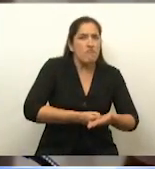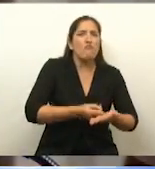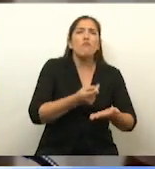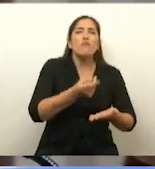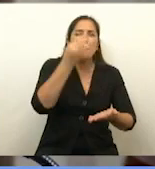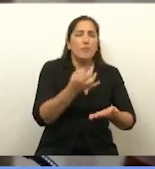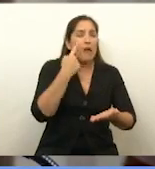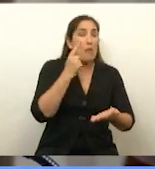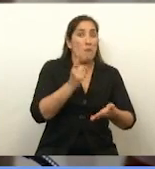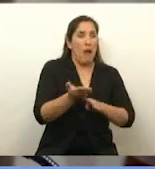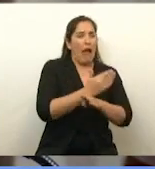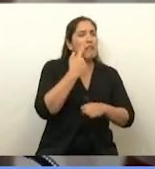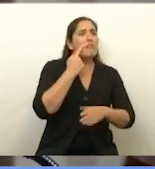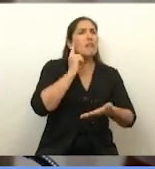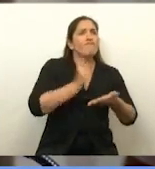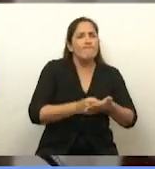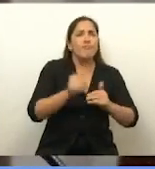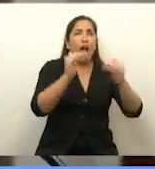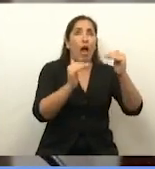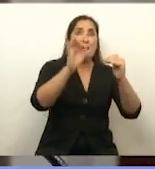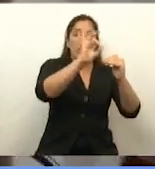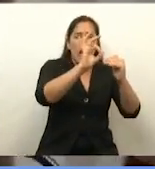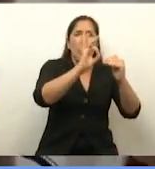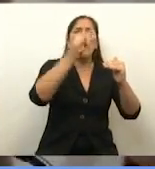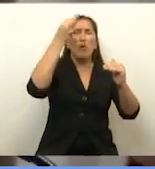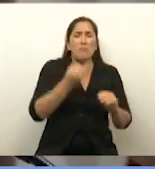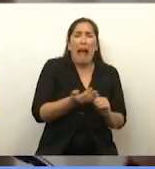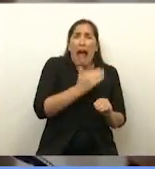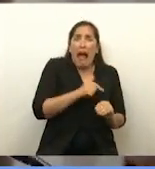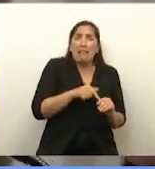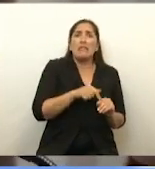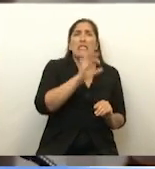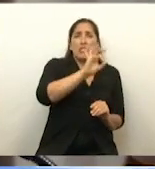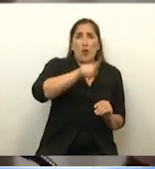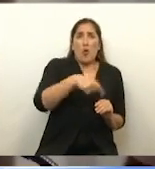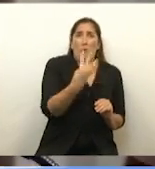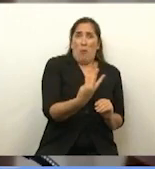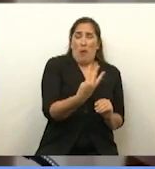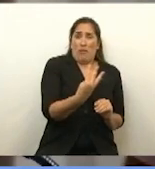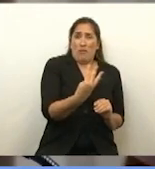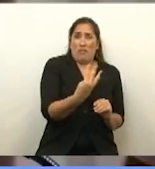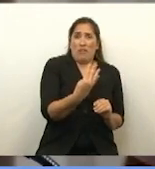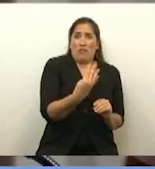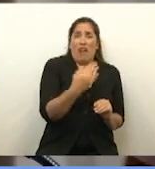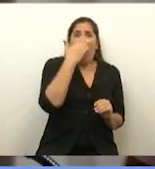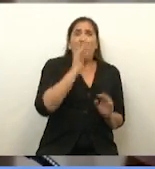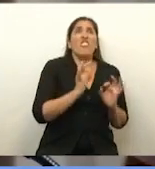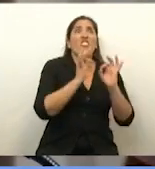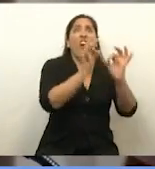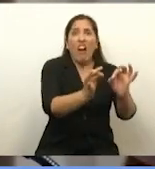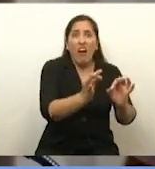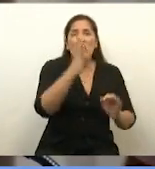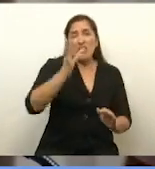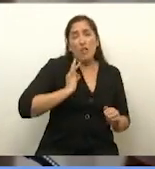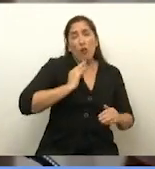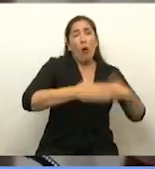el 'déficit cero' era apenas de 0 a 4 o sea que al cabo de